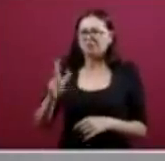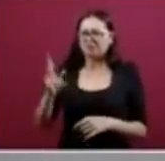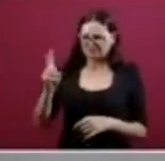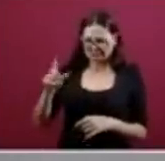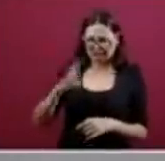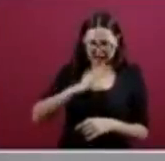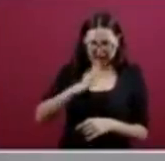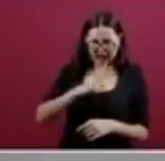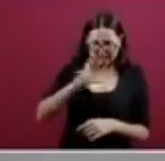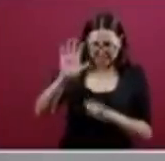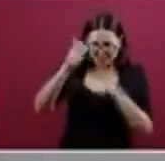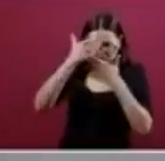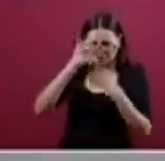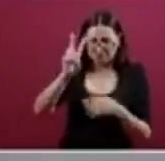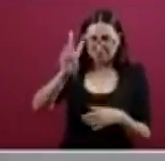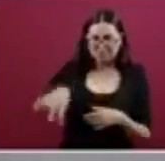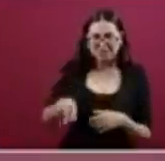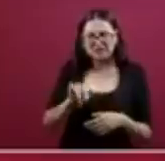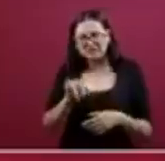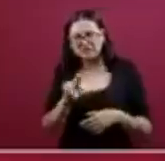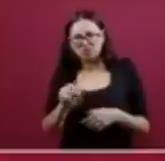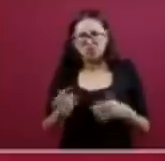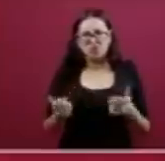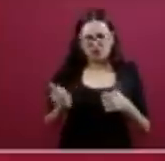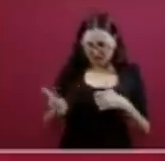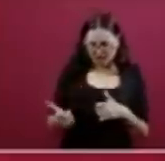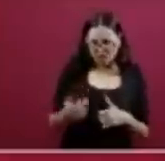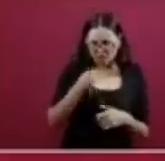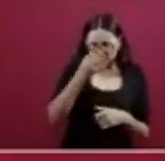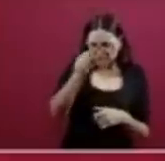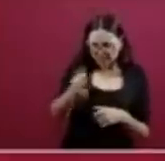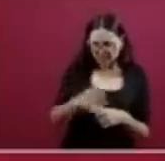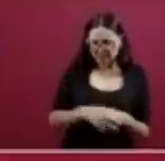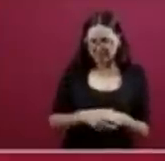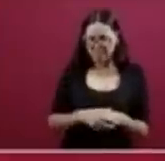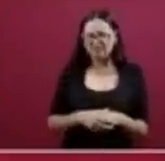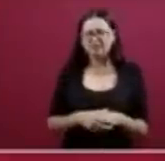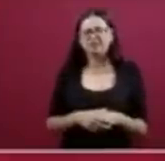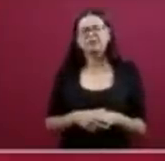por su respuesta. Sí. Sobre esto último, no